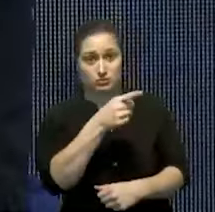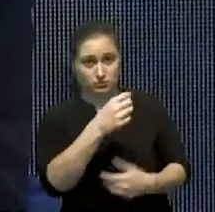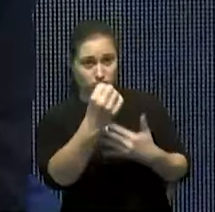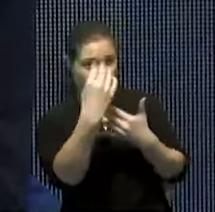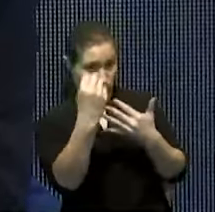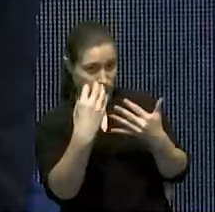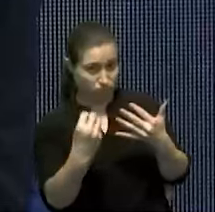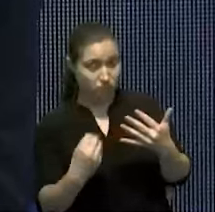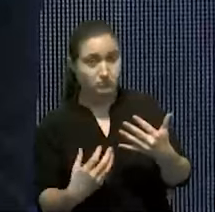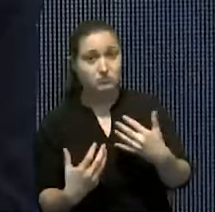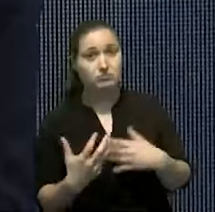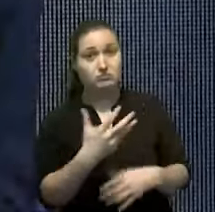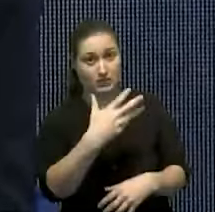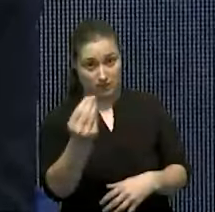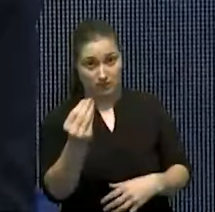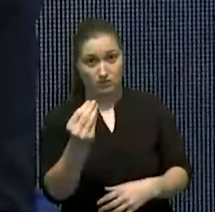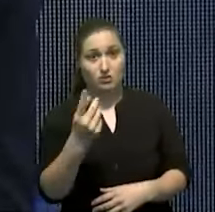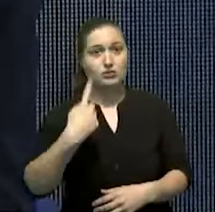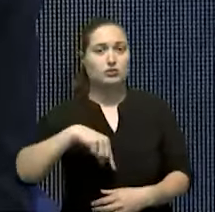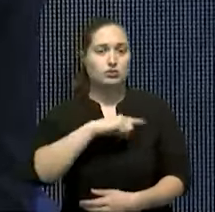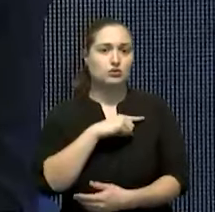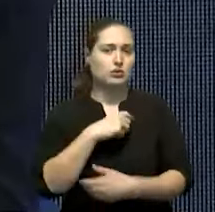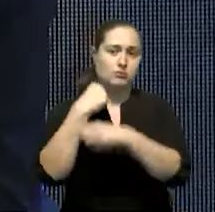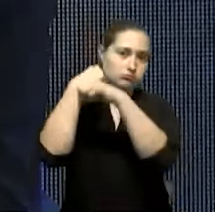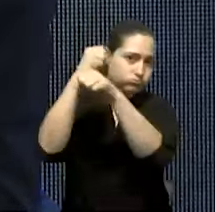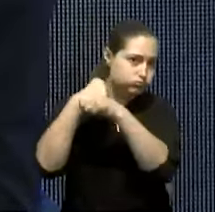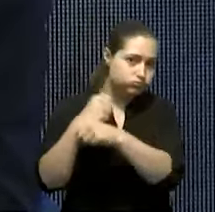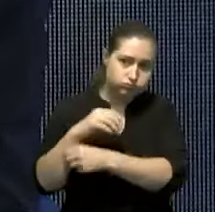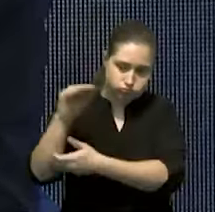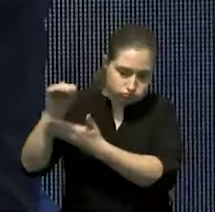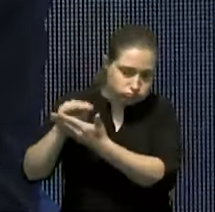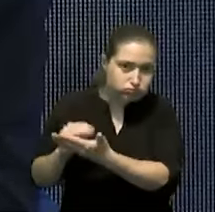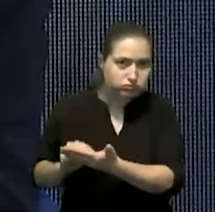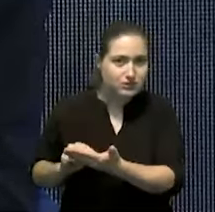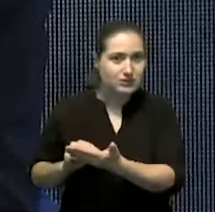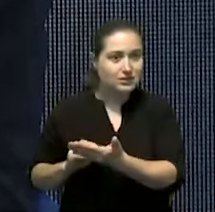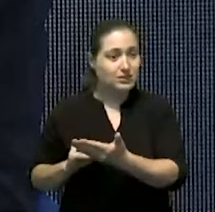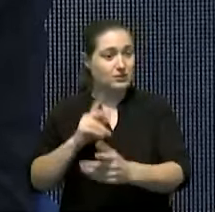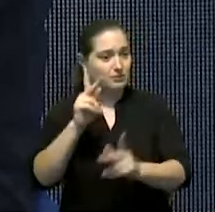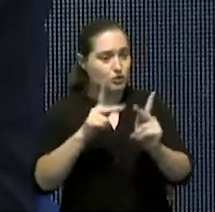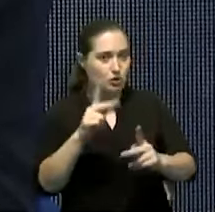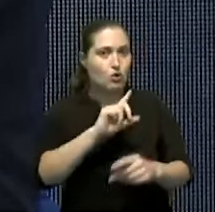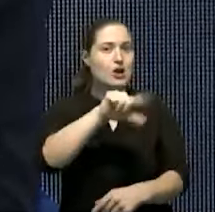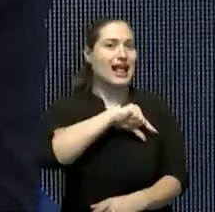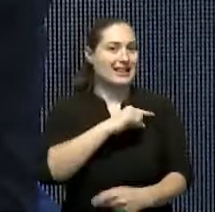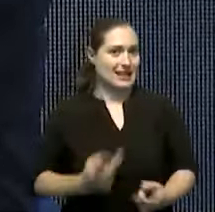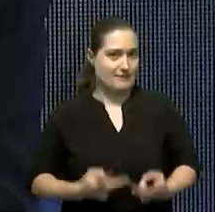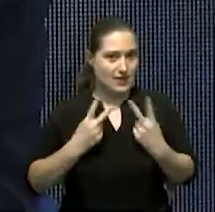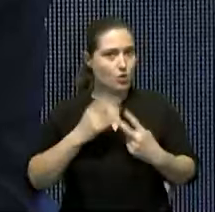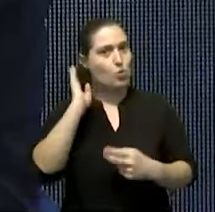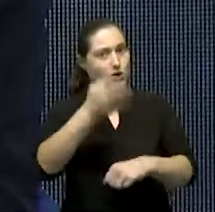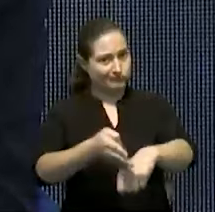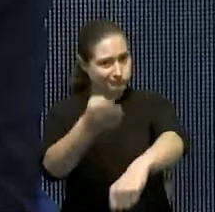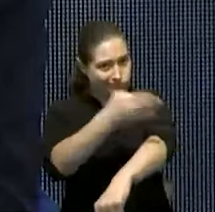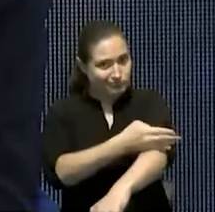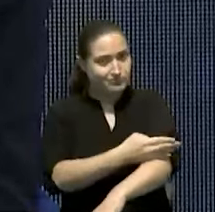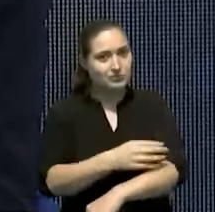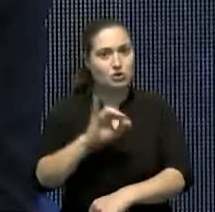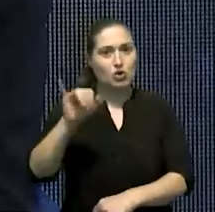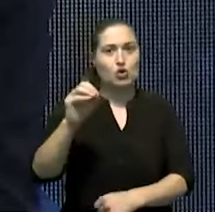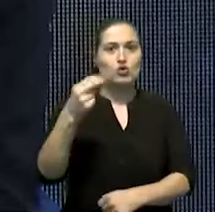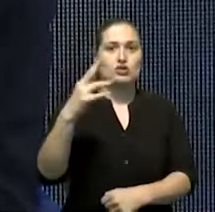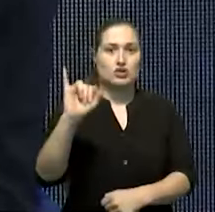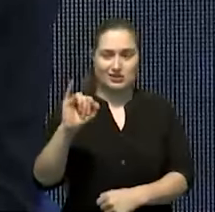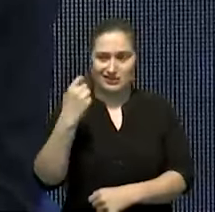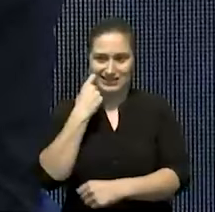además todo lo que hemos diseñado va a mejorar también los ingresos y la calidad de vida de la gente ya jochi mencionó el sistema integrado de